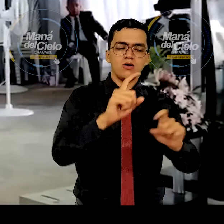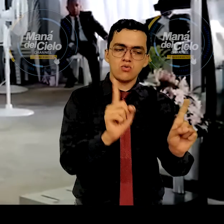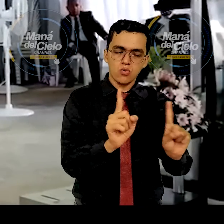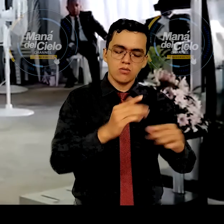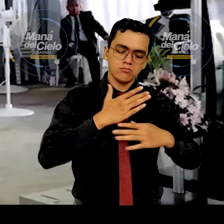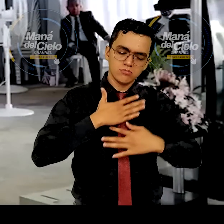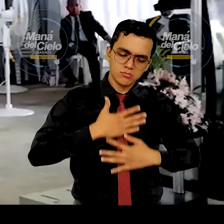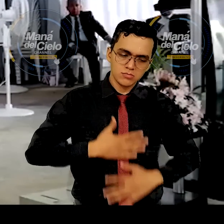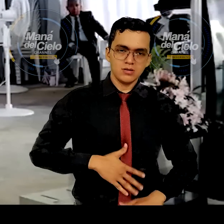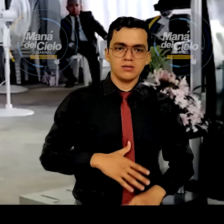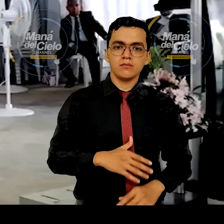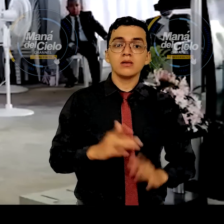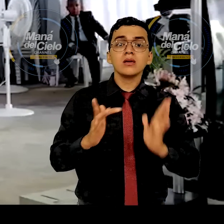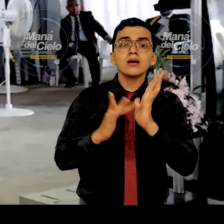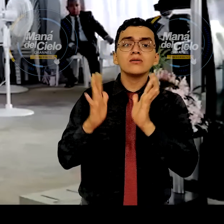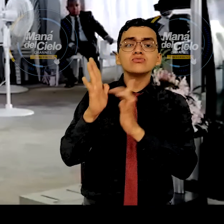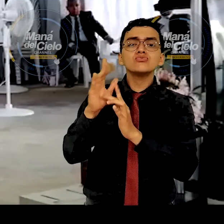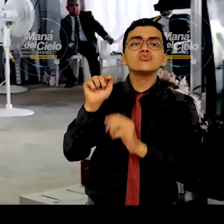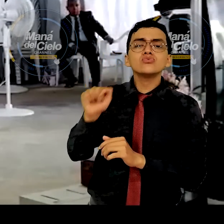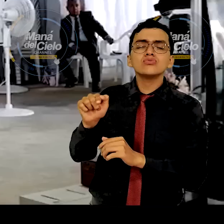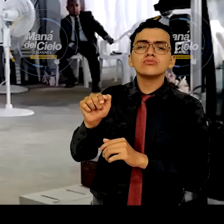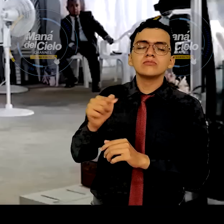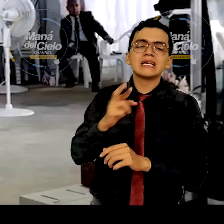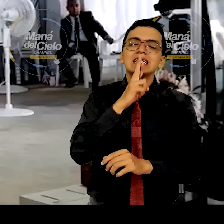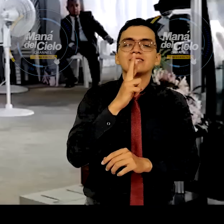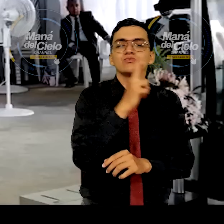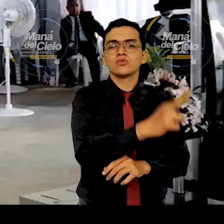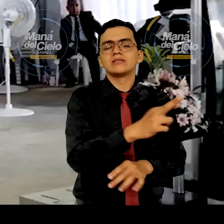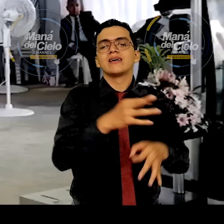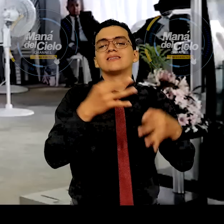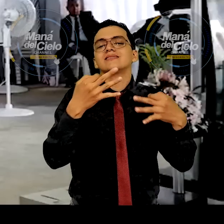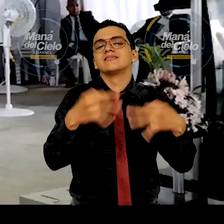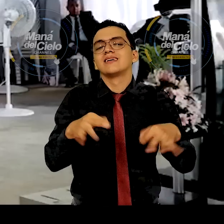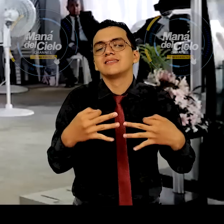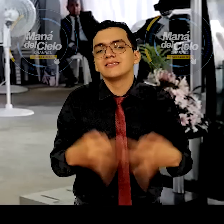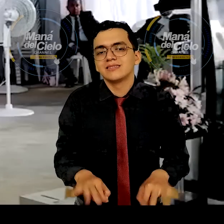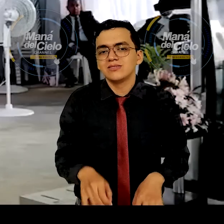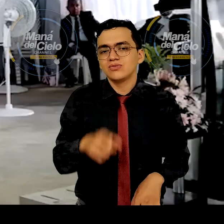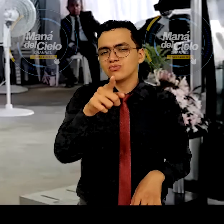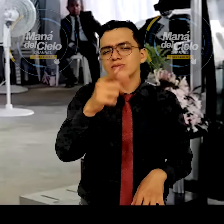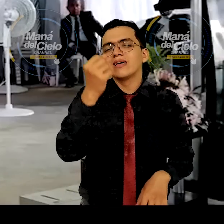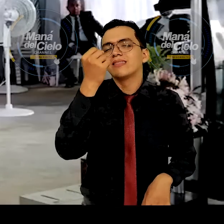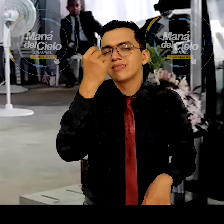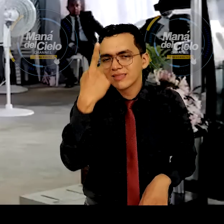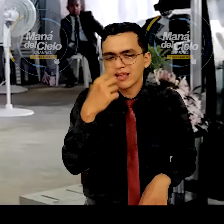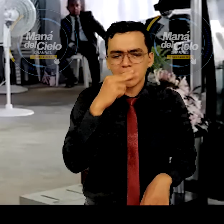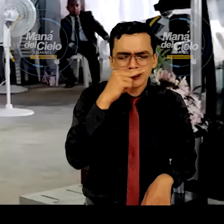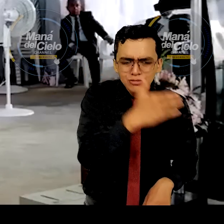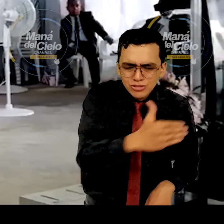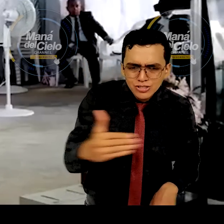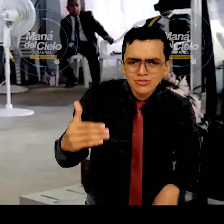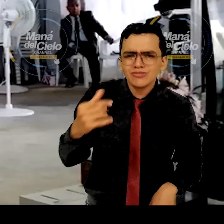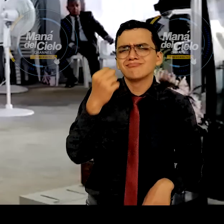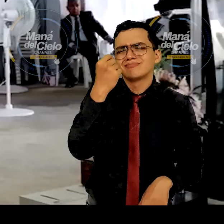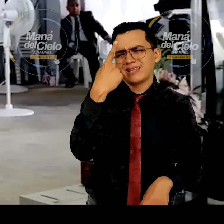simple. Simple y contundente. Eso lo entiende aquí cualquiera, hasta los niños lo saben.